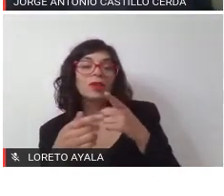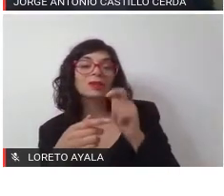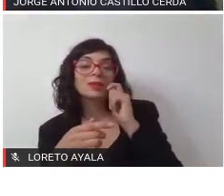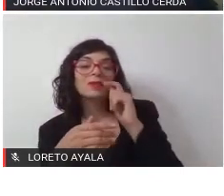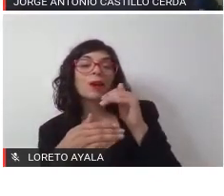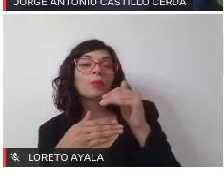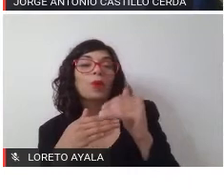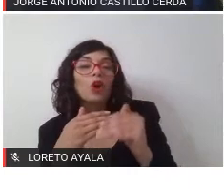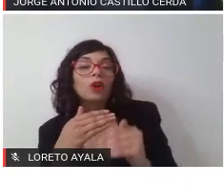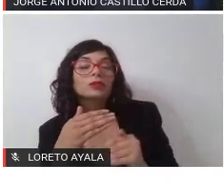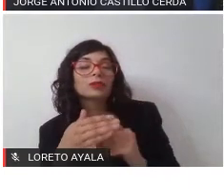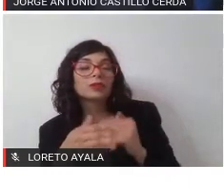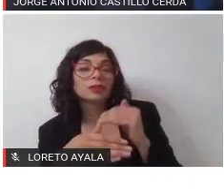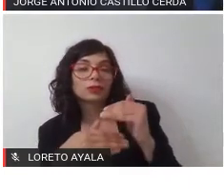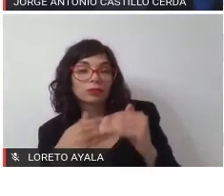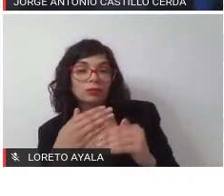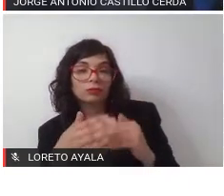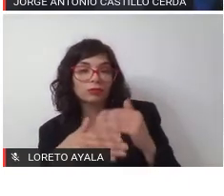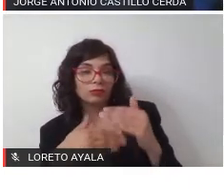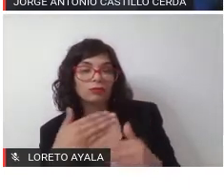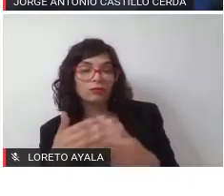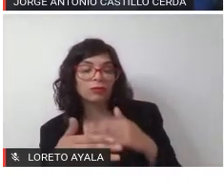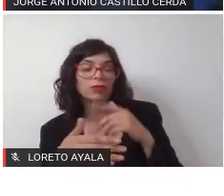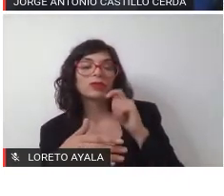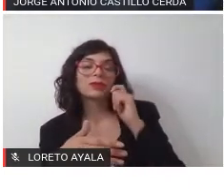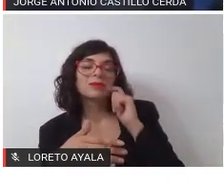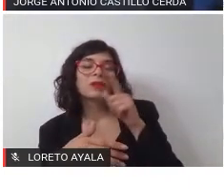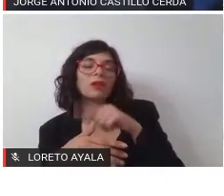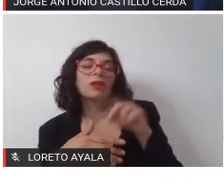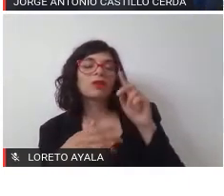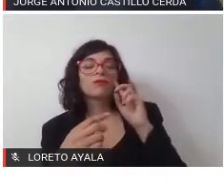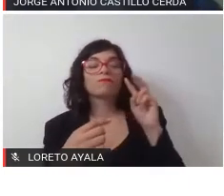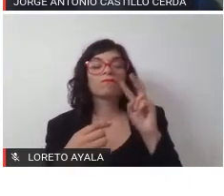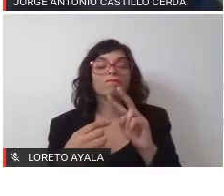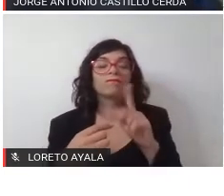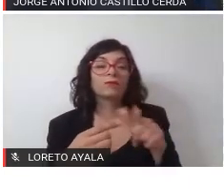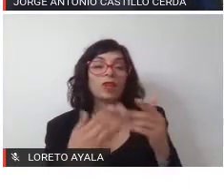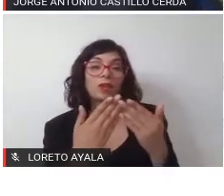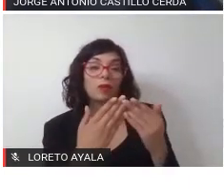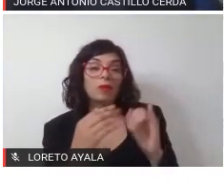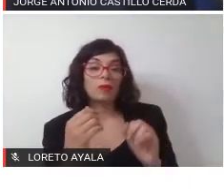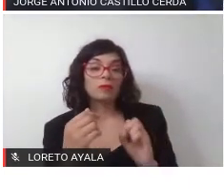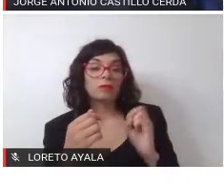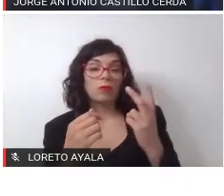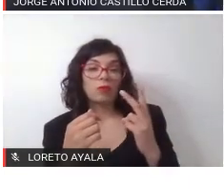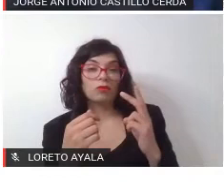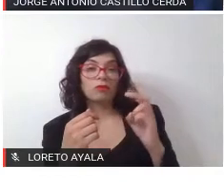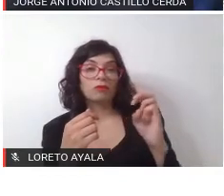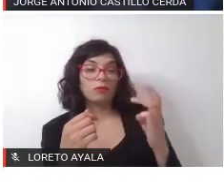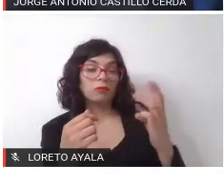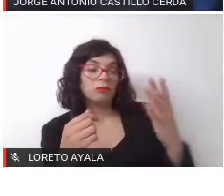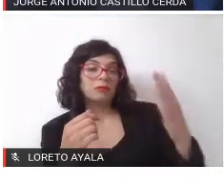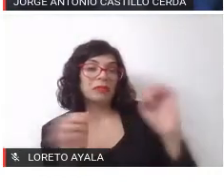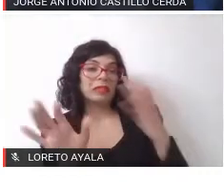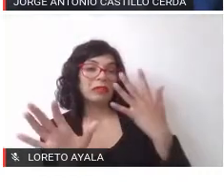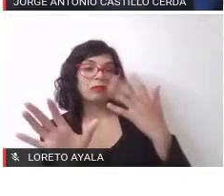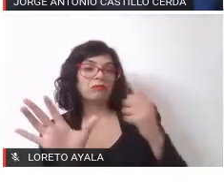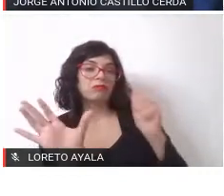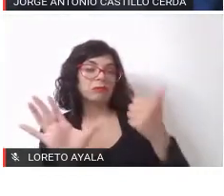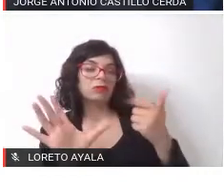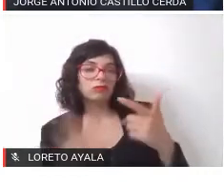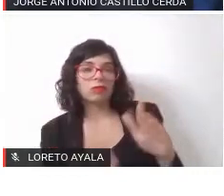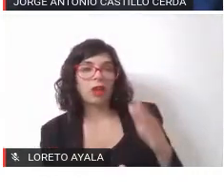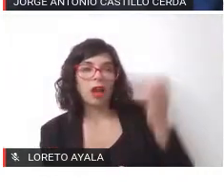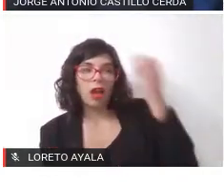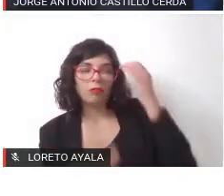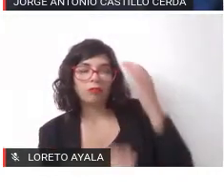progresión y nos tiene que ir demostrando el alumno cuando esté en segundo, cuando esté en quinto, cuando esté en sexto, que de